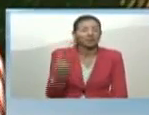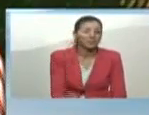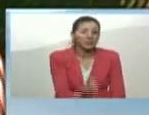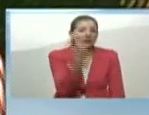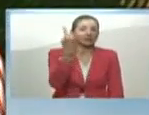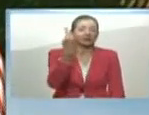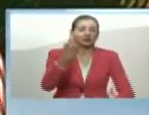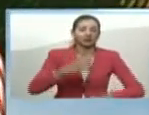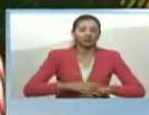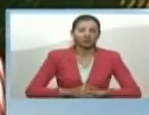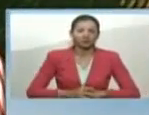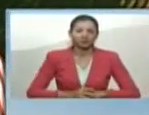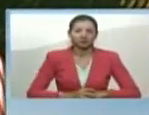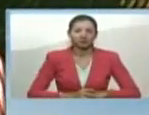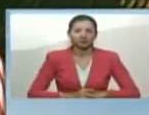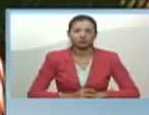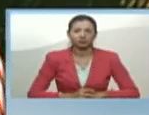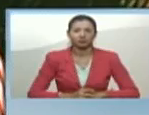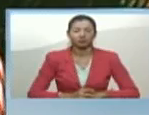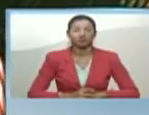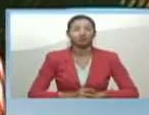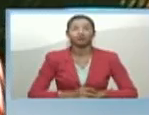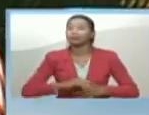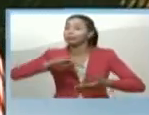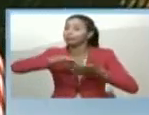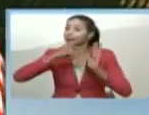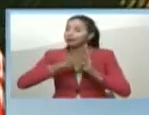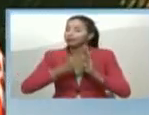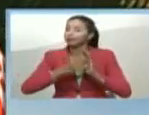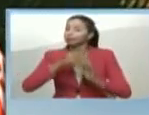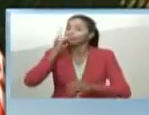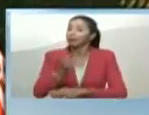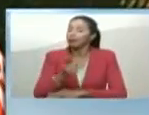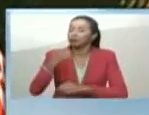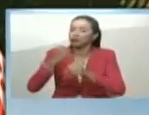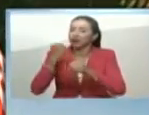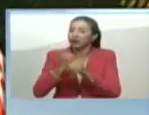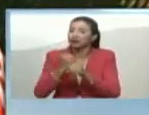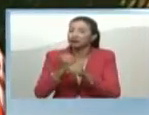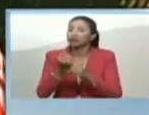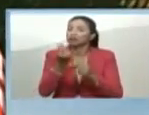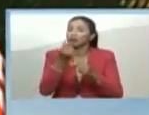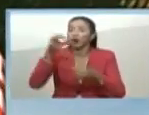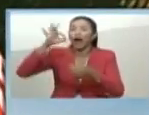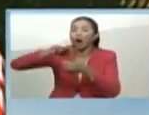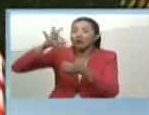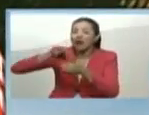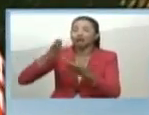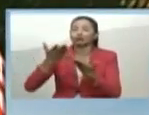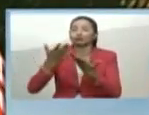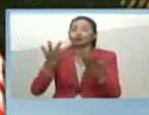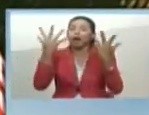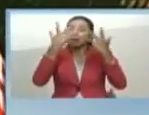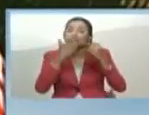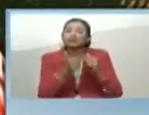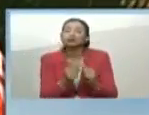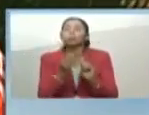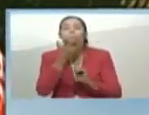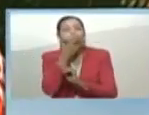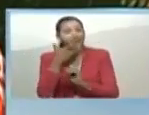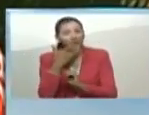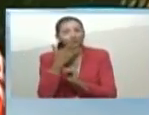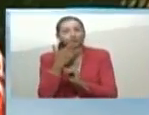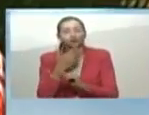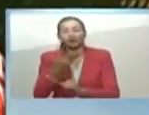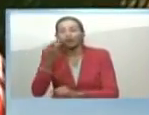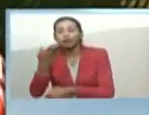vez todo esto nos tiene que empujar a trabajar administrarnos mejor a valorar más el sistema social de las